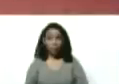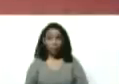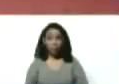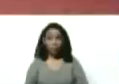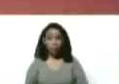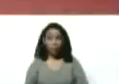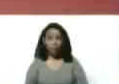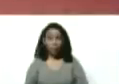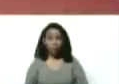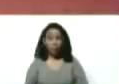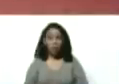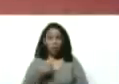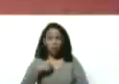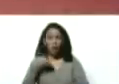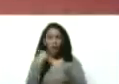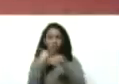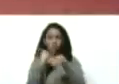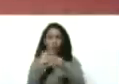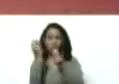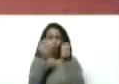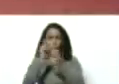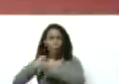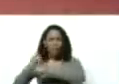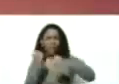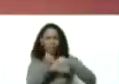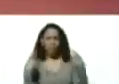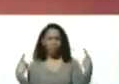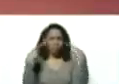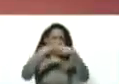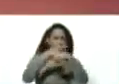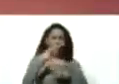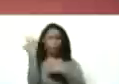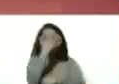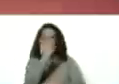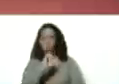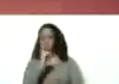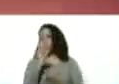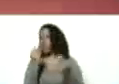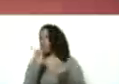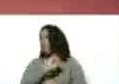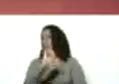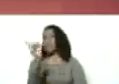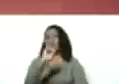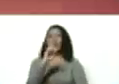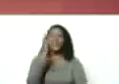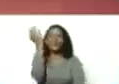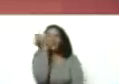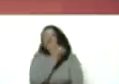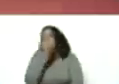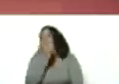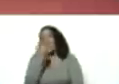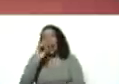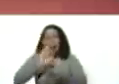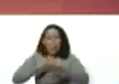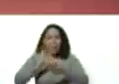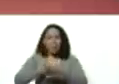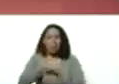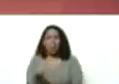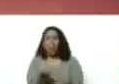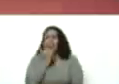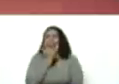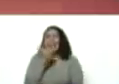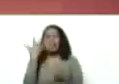Yo como en el béisbol, ¿verdad? Está cruzada la seña. No, vale, pero tanto tampoco. Se le pasó la mano.